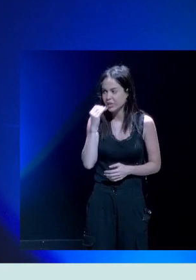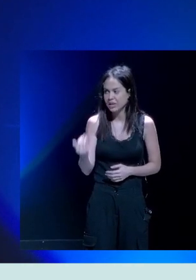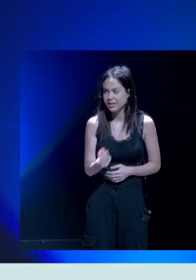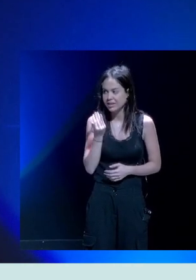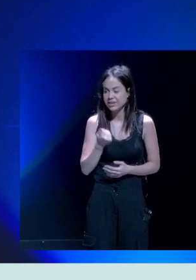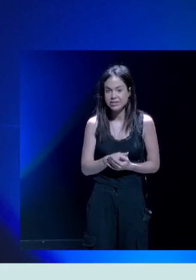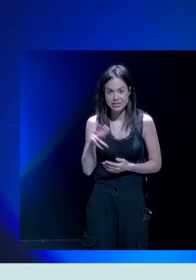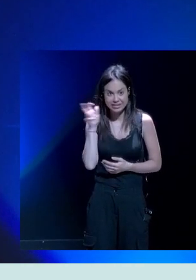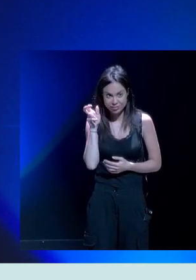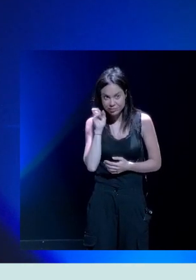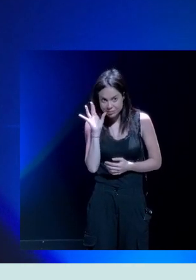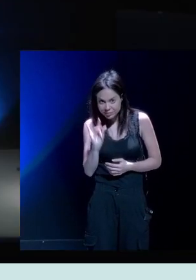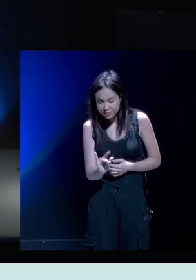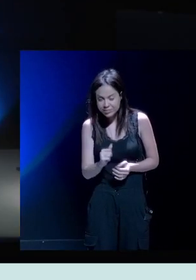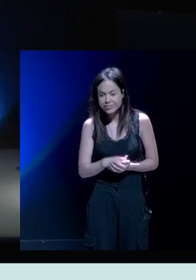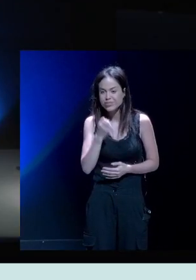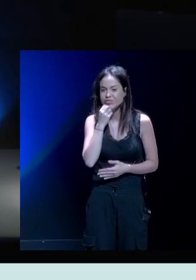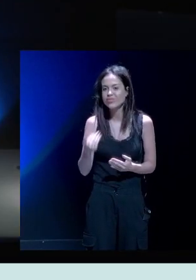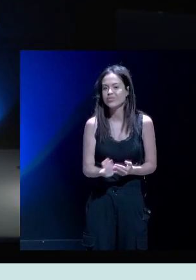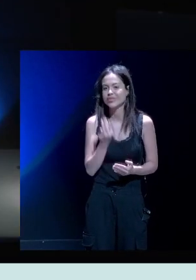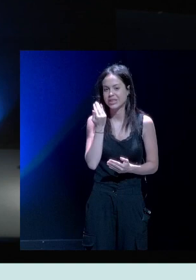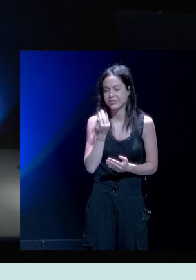¿Sí se me oye? Sí. Buenos días.